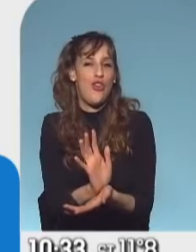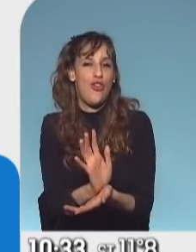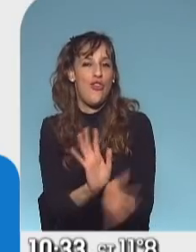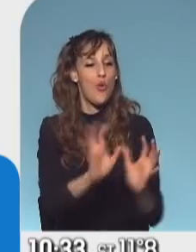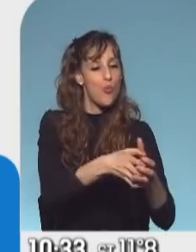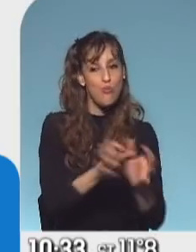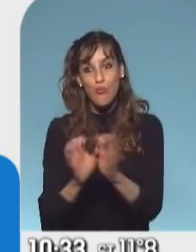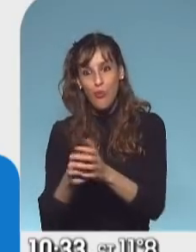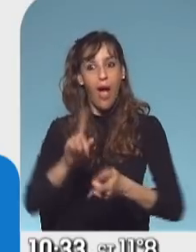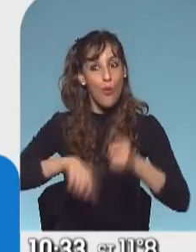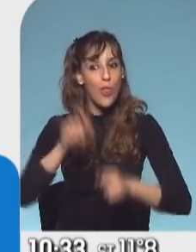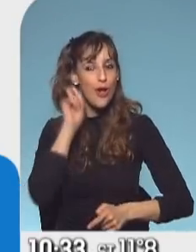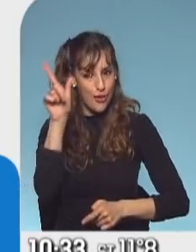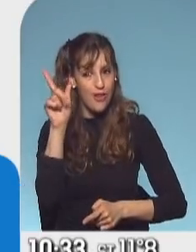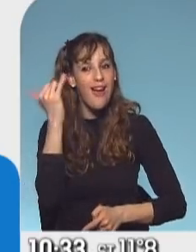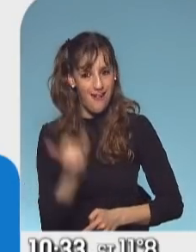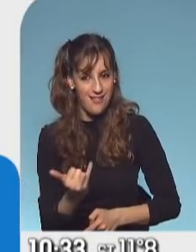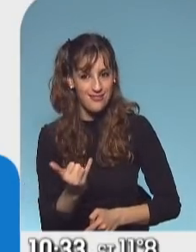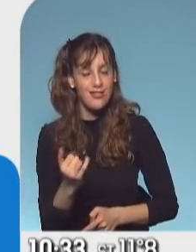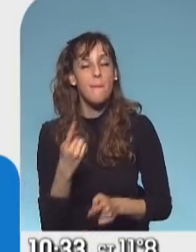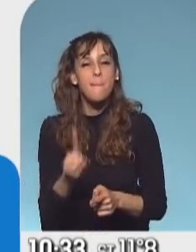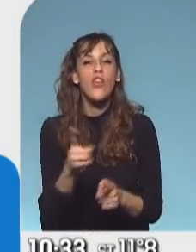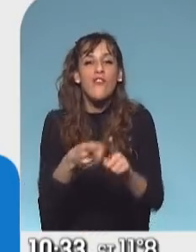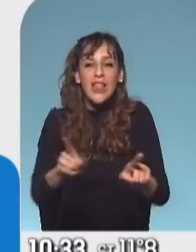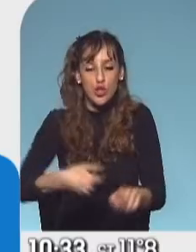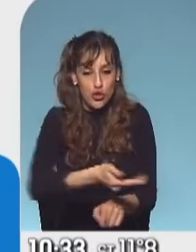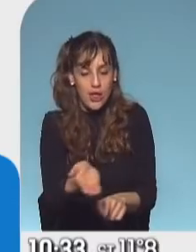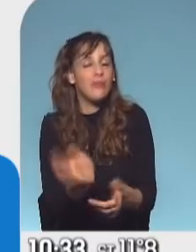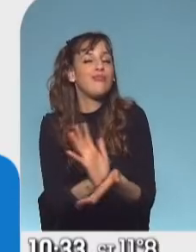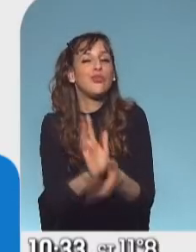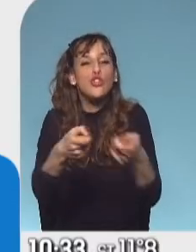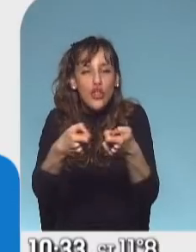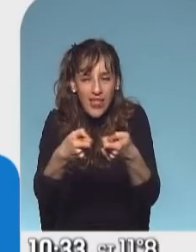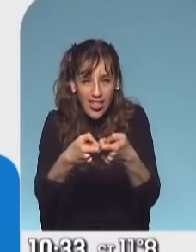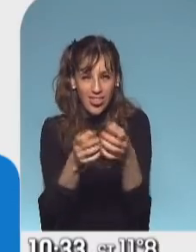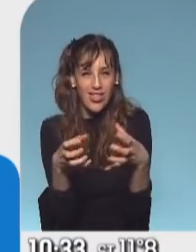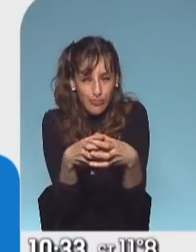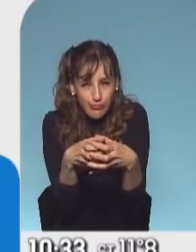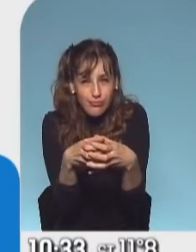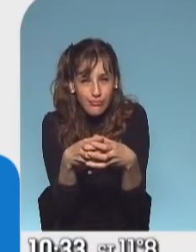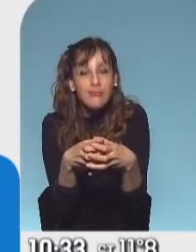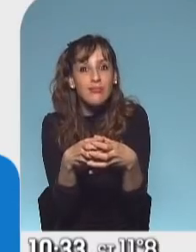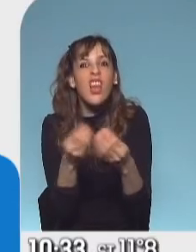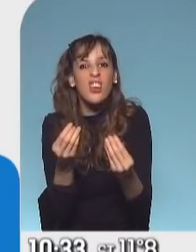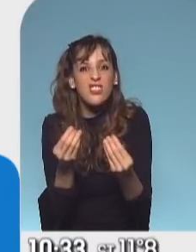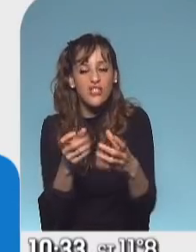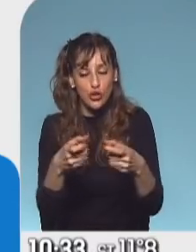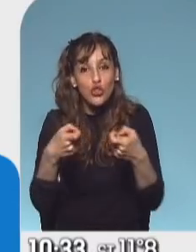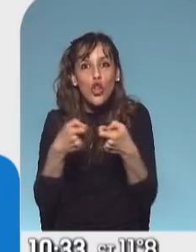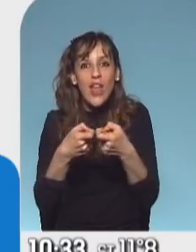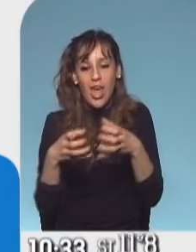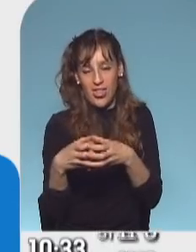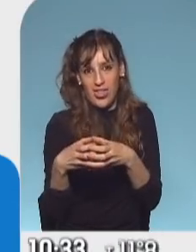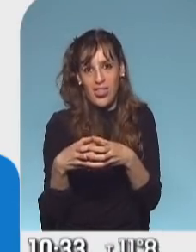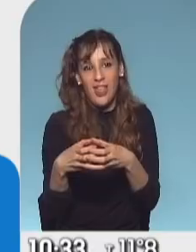objetivo. Ahora, condición de la sociedad es que los dos que se unan para ganar los dos. Porque si en la sociedad esa gana uno y el